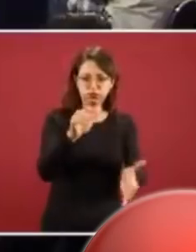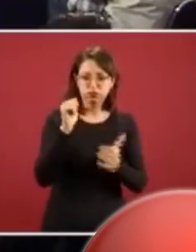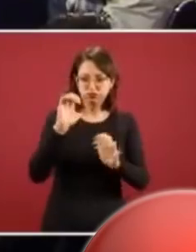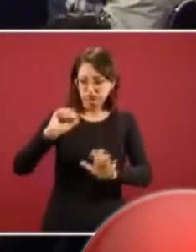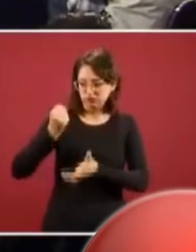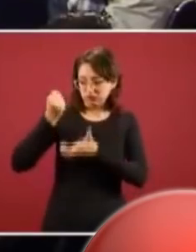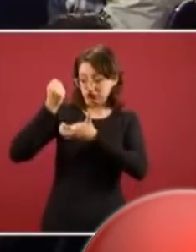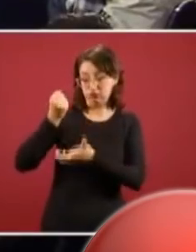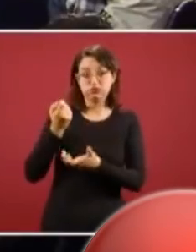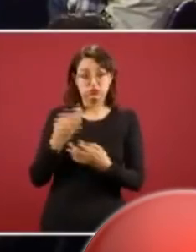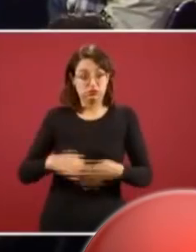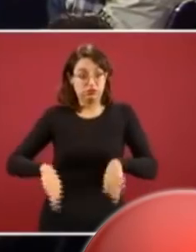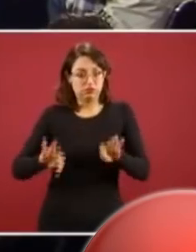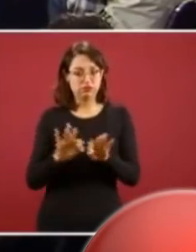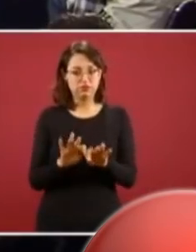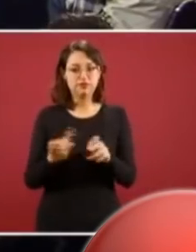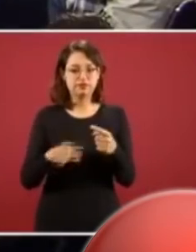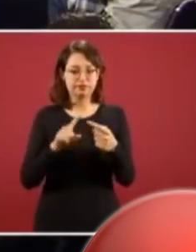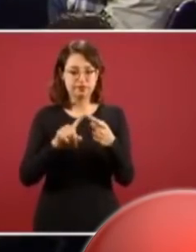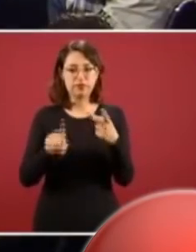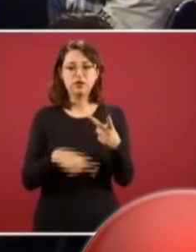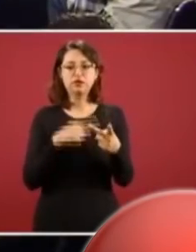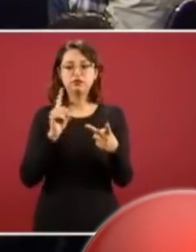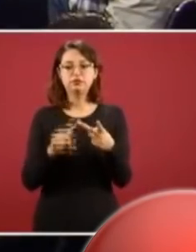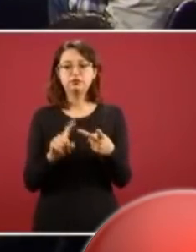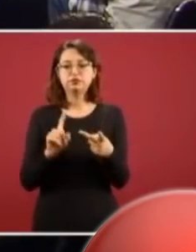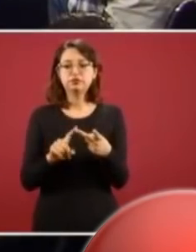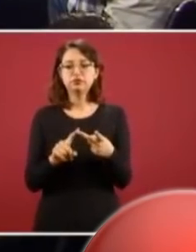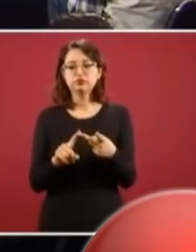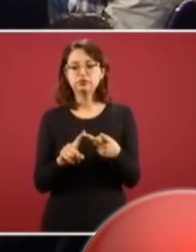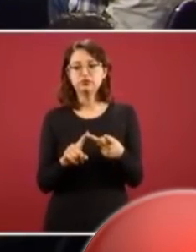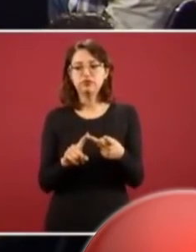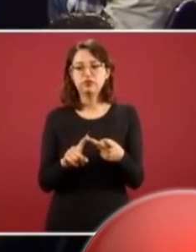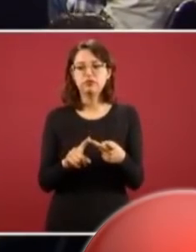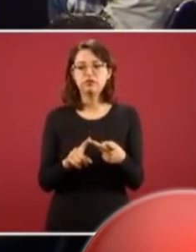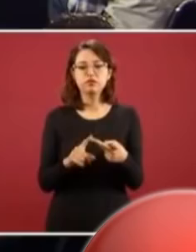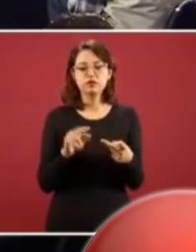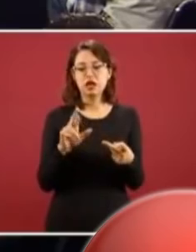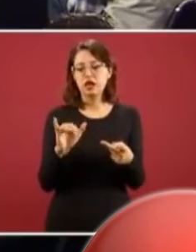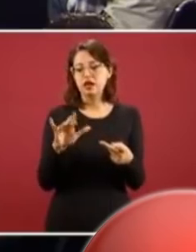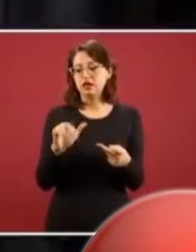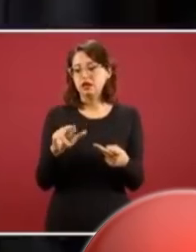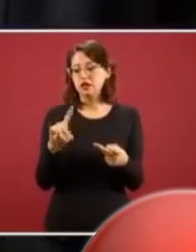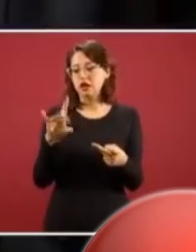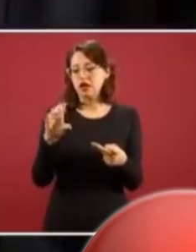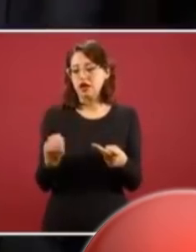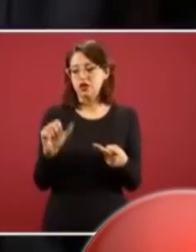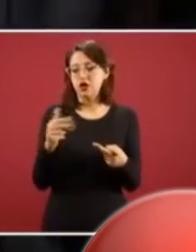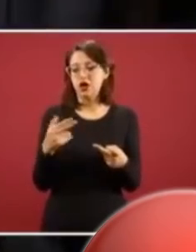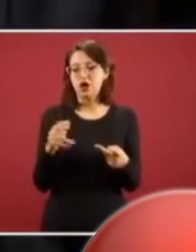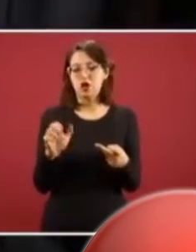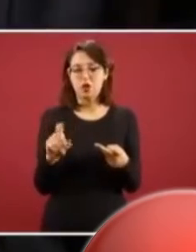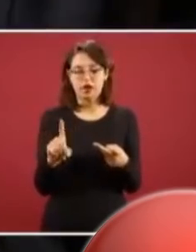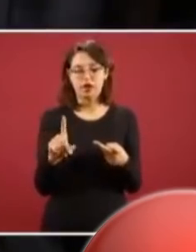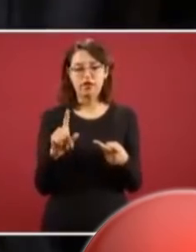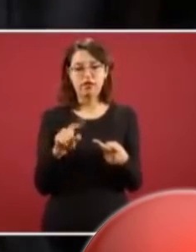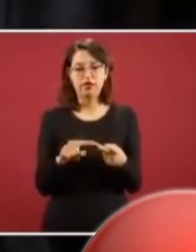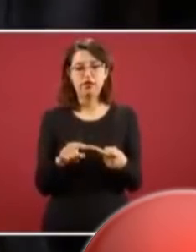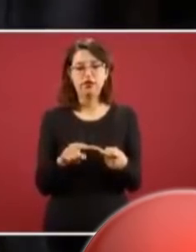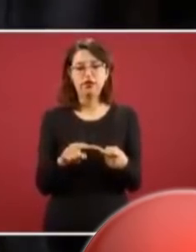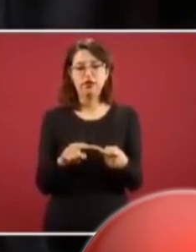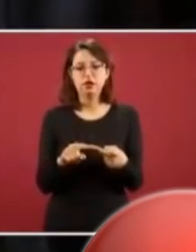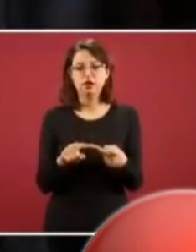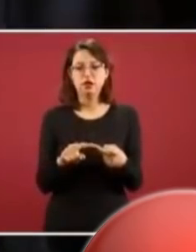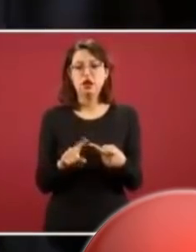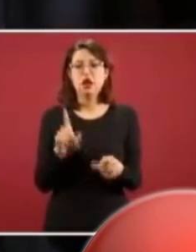federación, ¿no? Ese es un caso. El otro, nos los compartió Ricardo Agüet, están